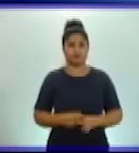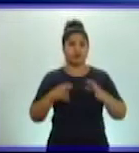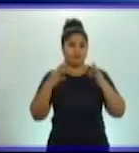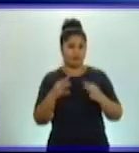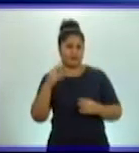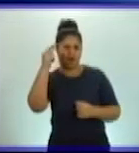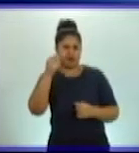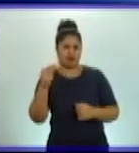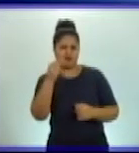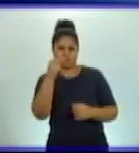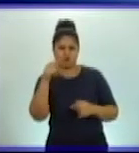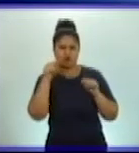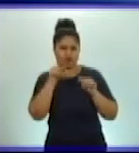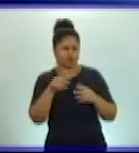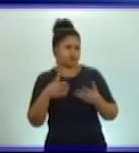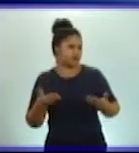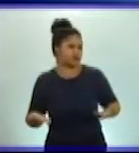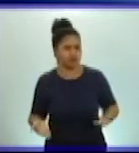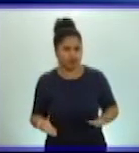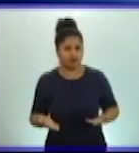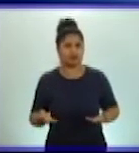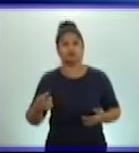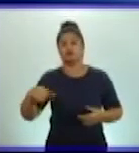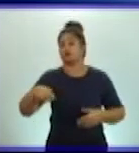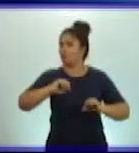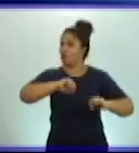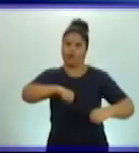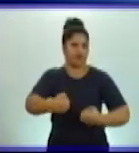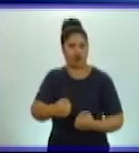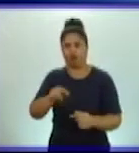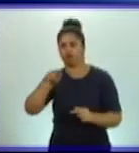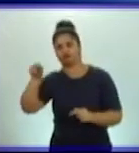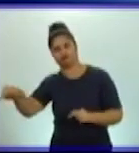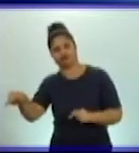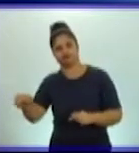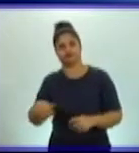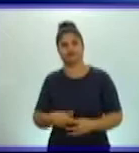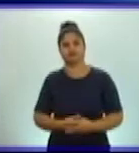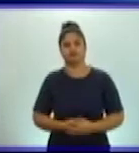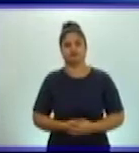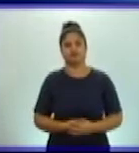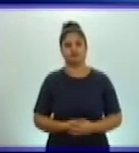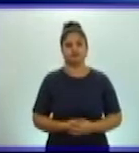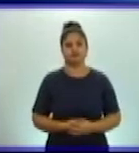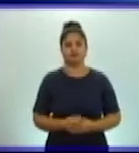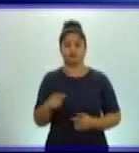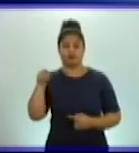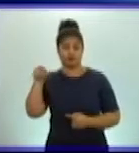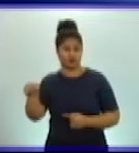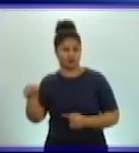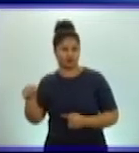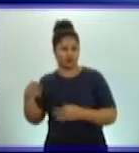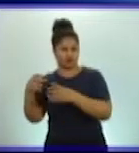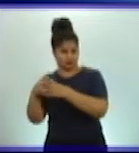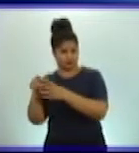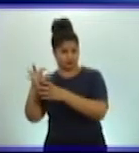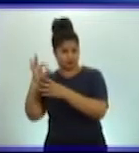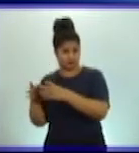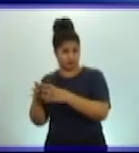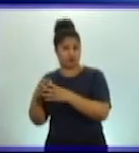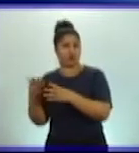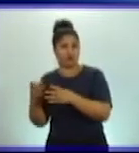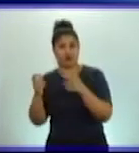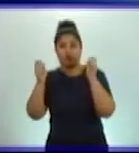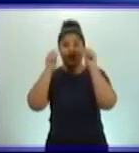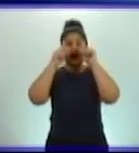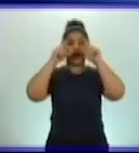a veces no te da soluciones inmediatas. Y dice, y cuando abrimos los ojos, ¿qué quiere decir la frase abrir